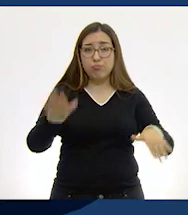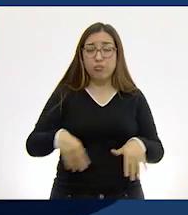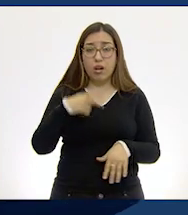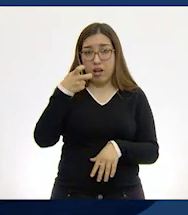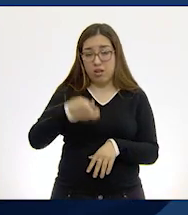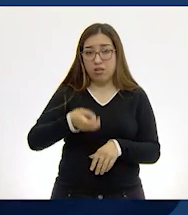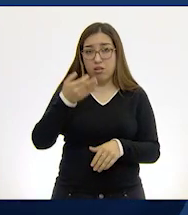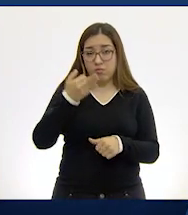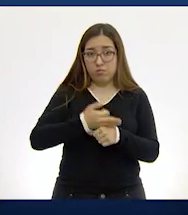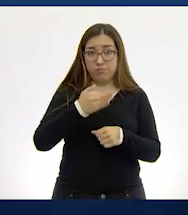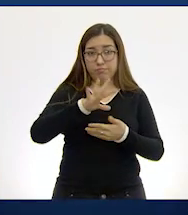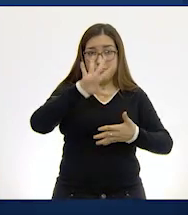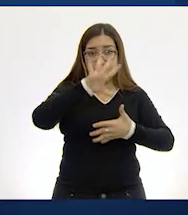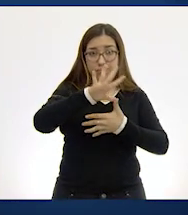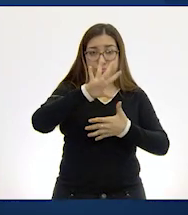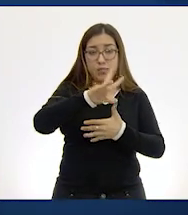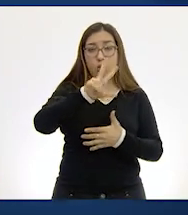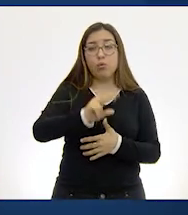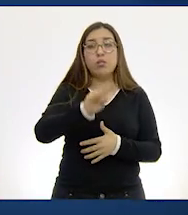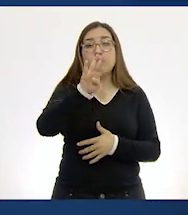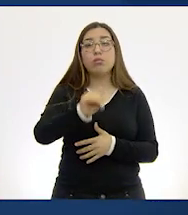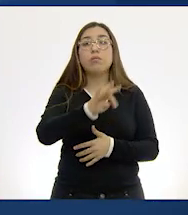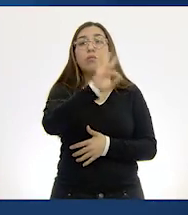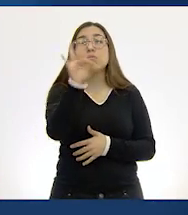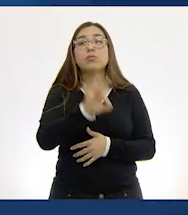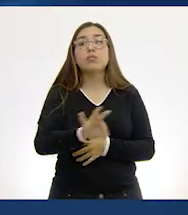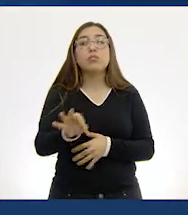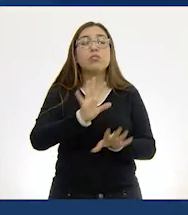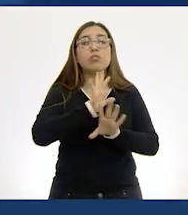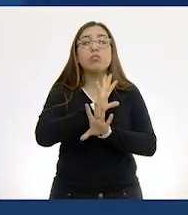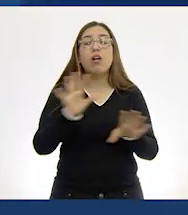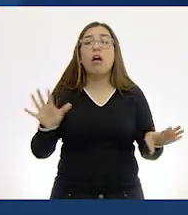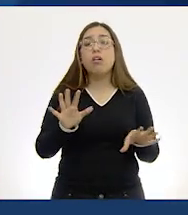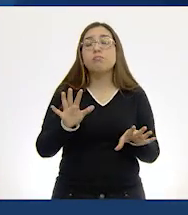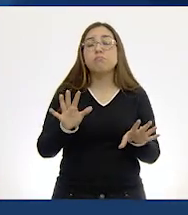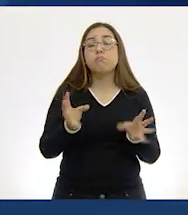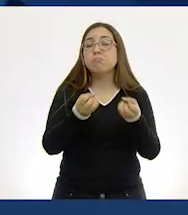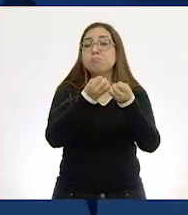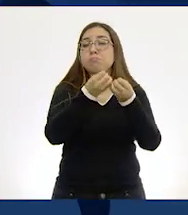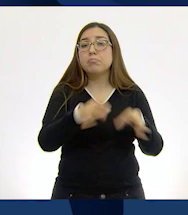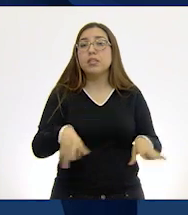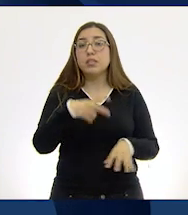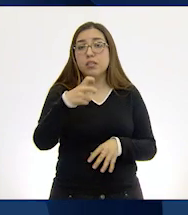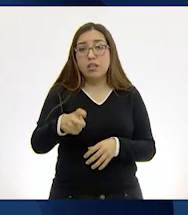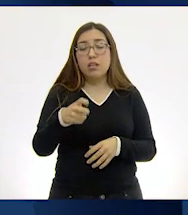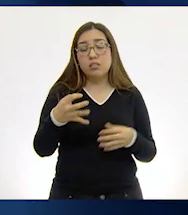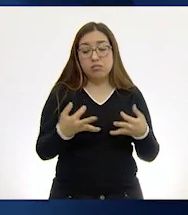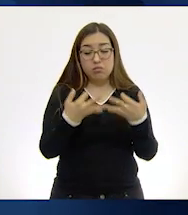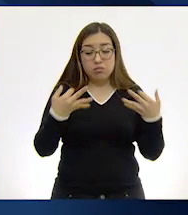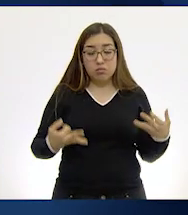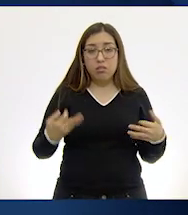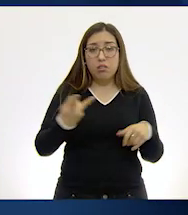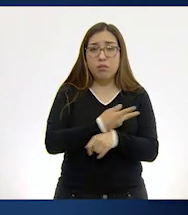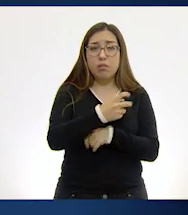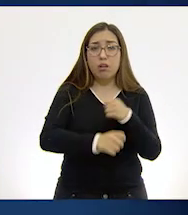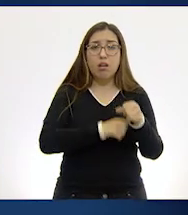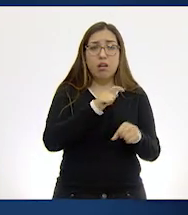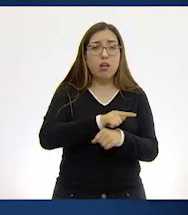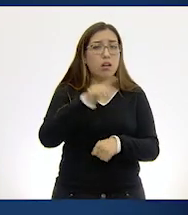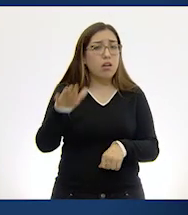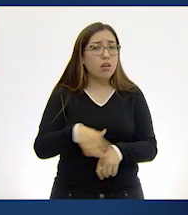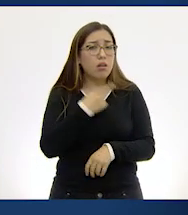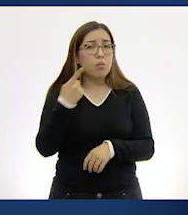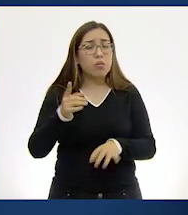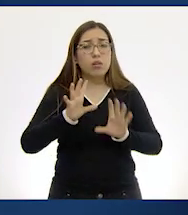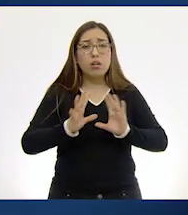América Latina es el 89% de la pérdida de poblaciones terrestres, mucho a raíz de que ha habido un crecimiento muy